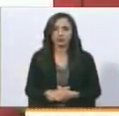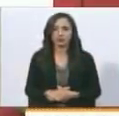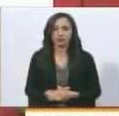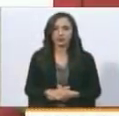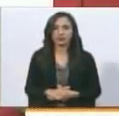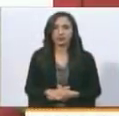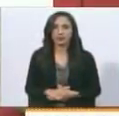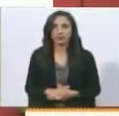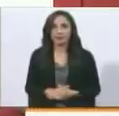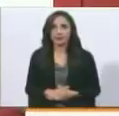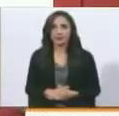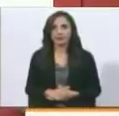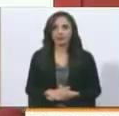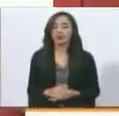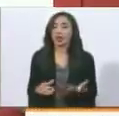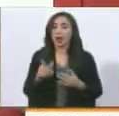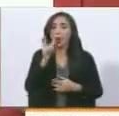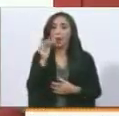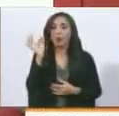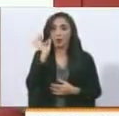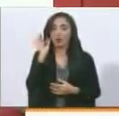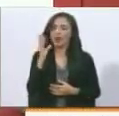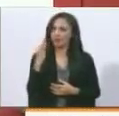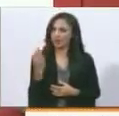completar. Como hombres y mujeres de verdad.